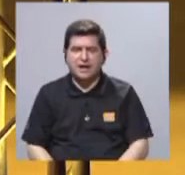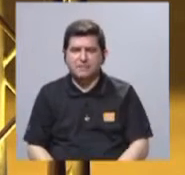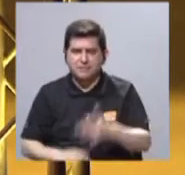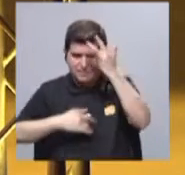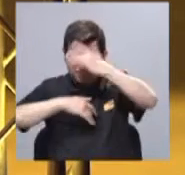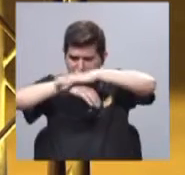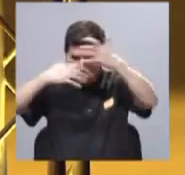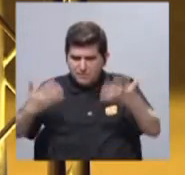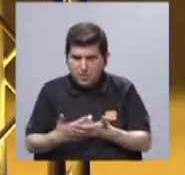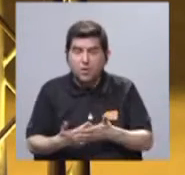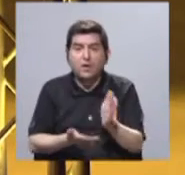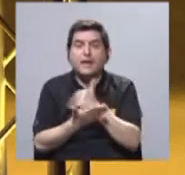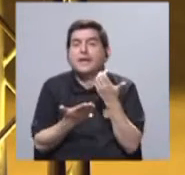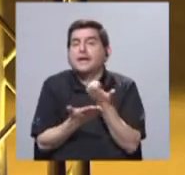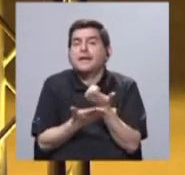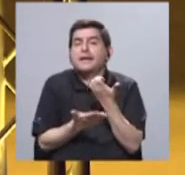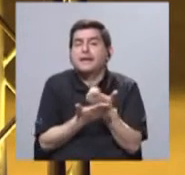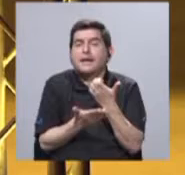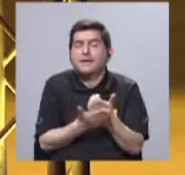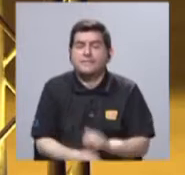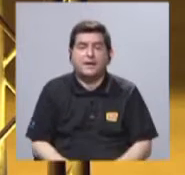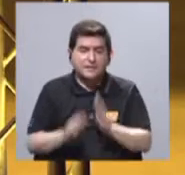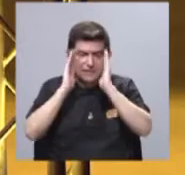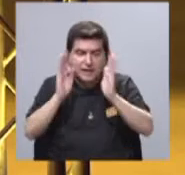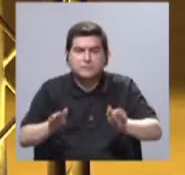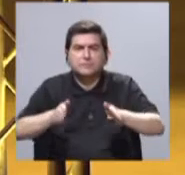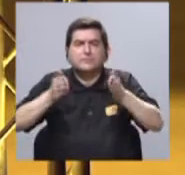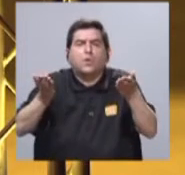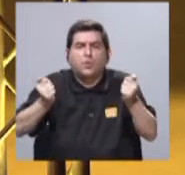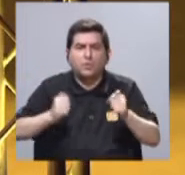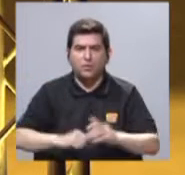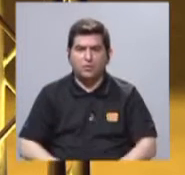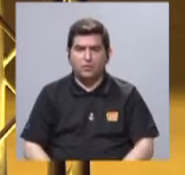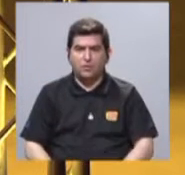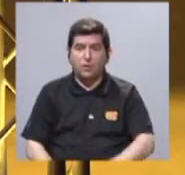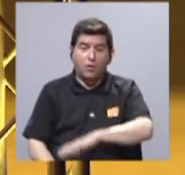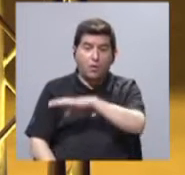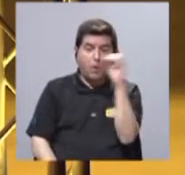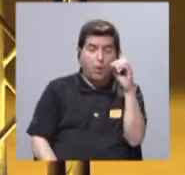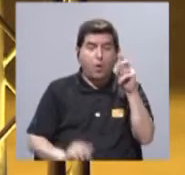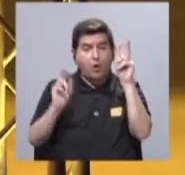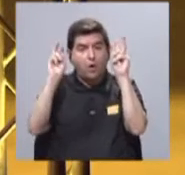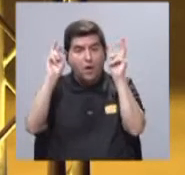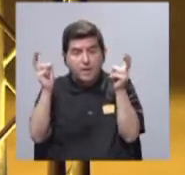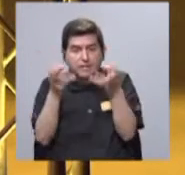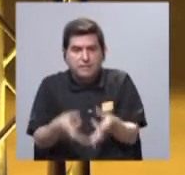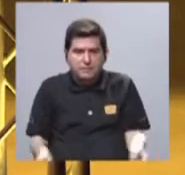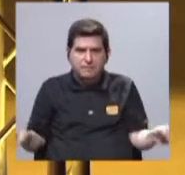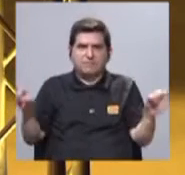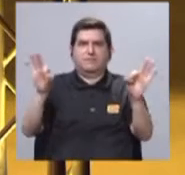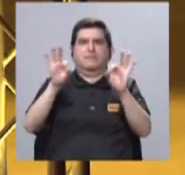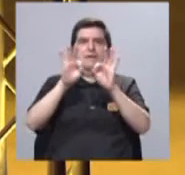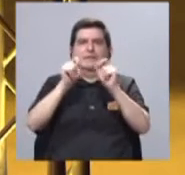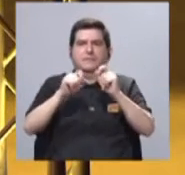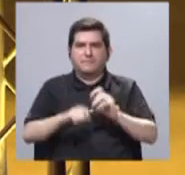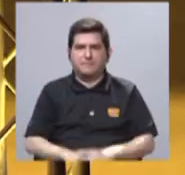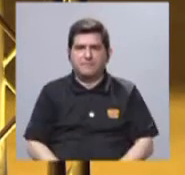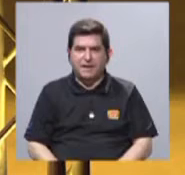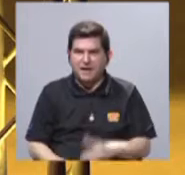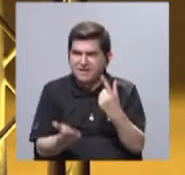como ha funcionado aspectos económicos y las formas de abordar los eau o el tema tan relevante de